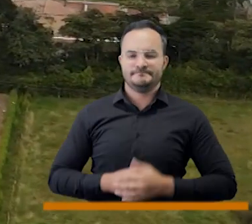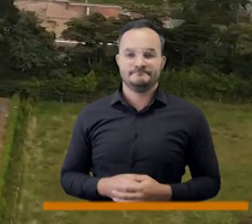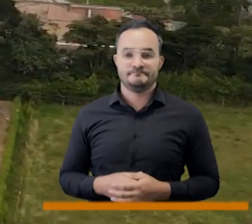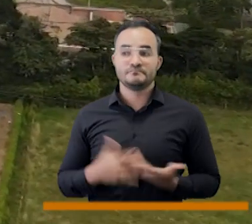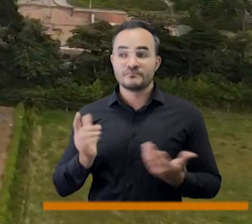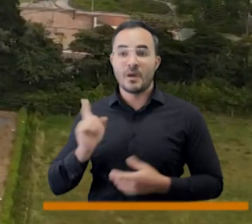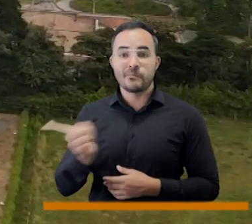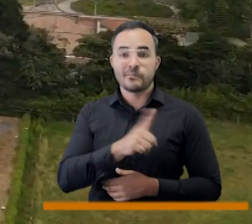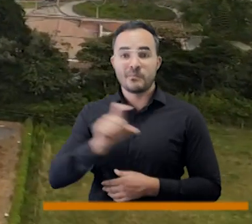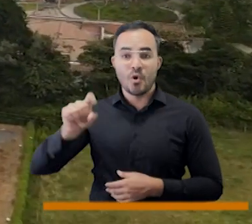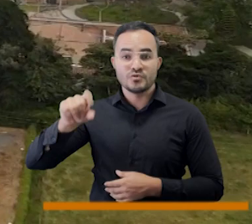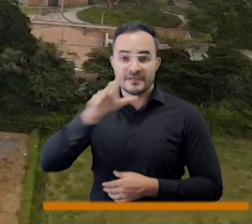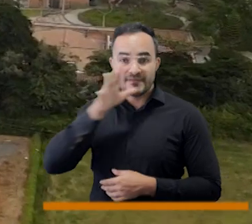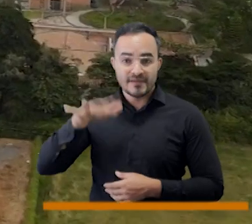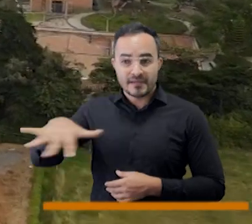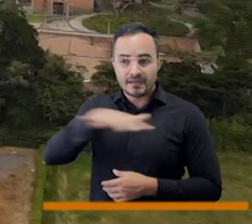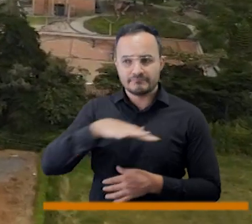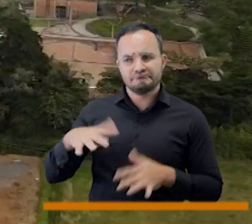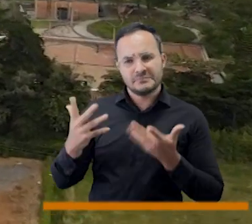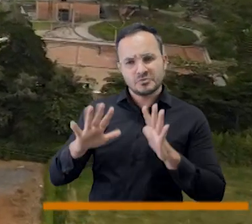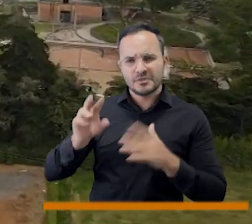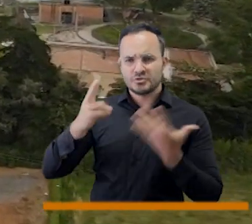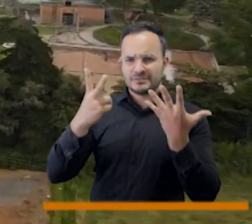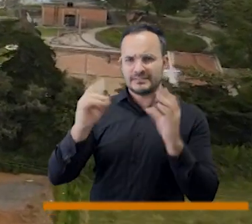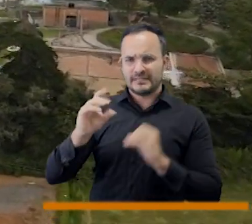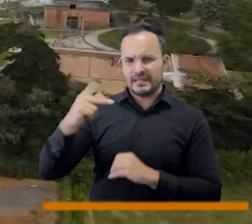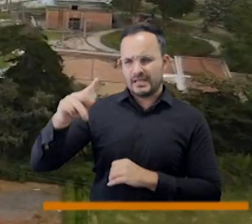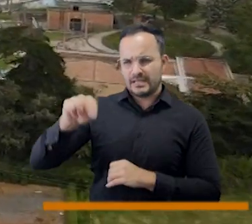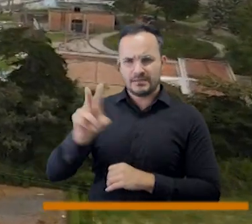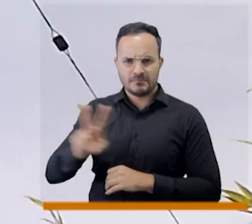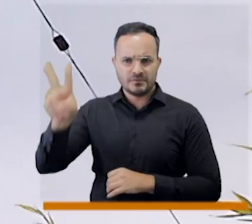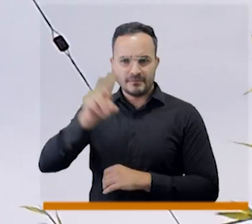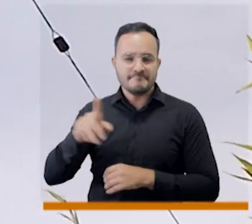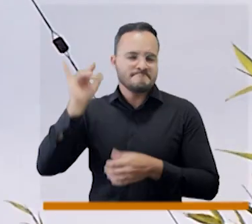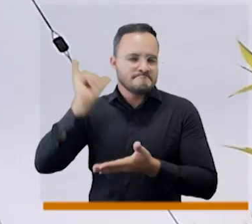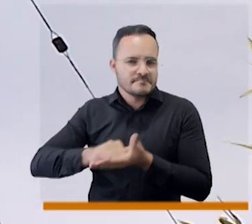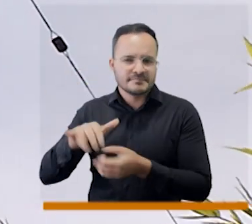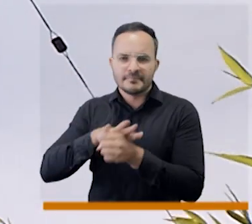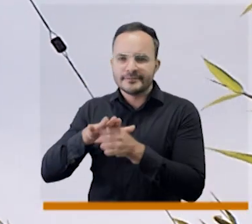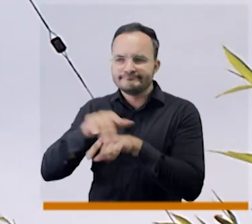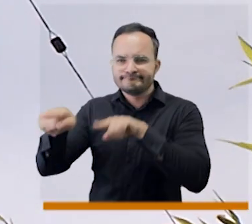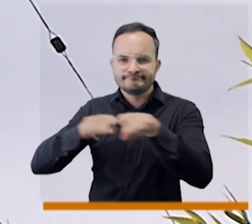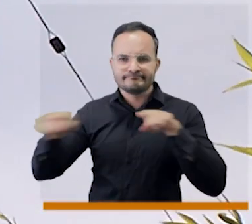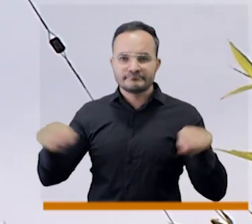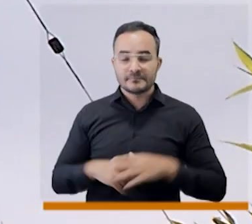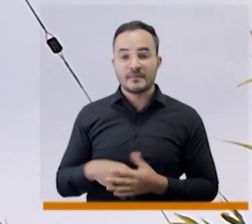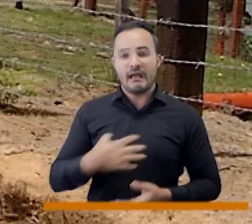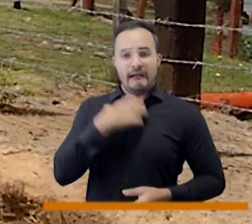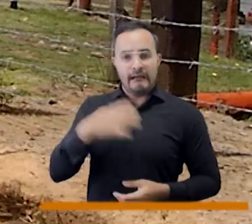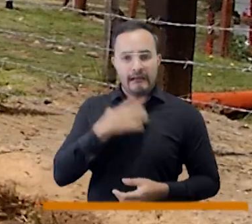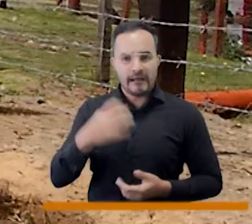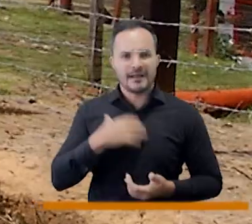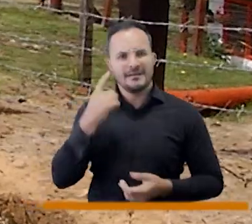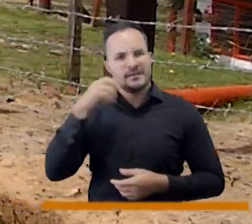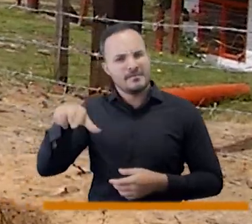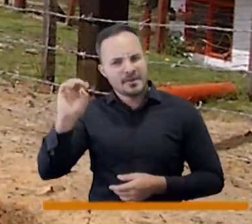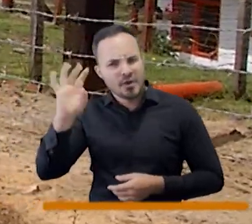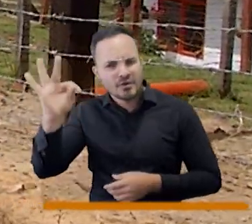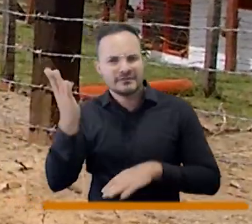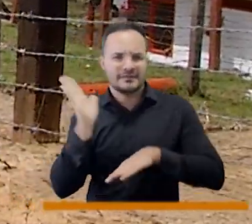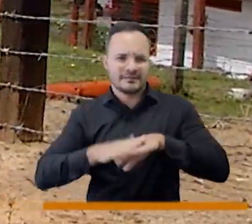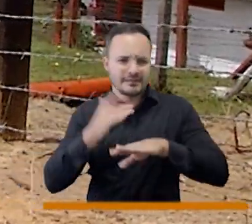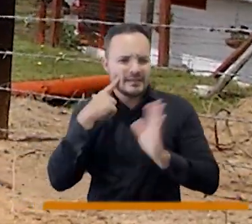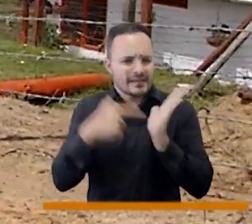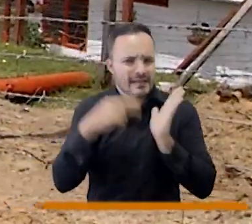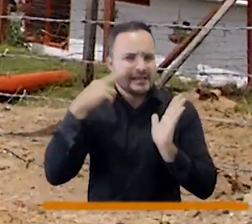11 veredas del corregimiento, poco más de 70 kilómetros cuadrados, presentan igual situación. La vieja reclamación de revisar el POT